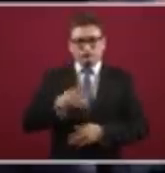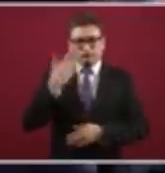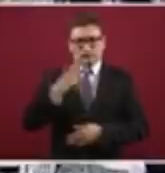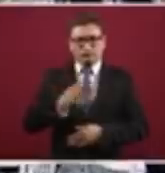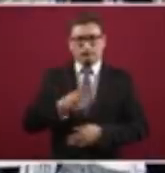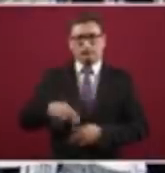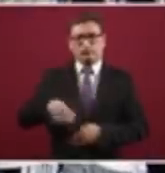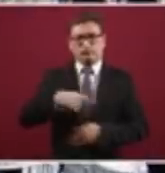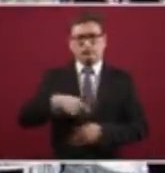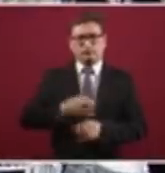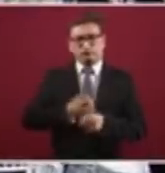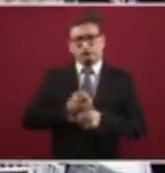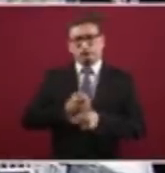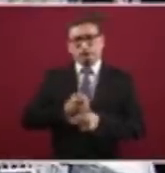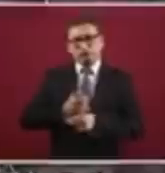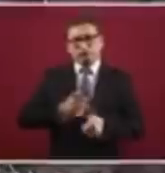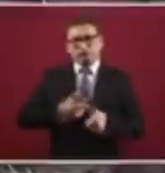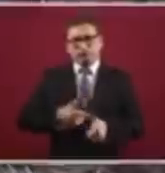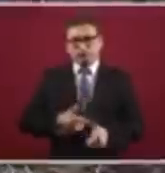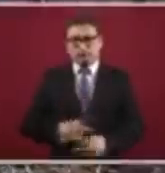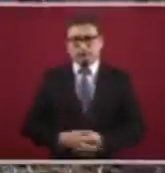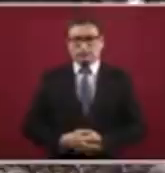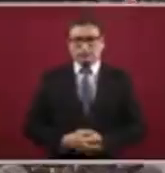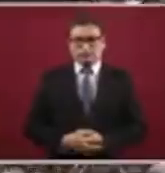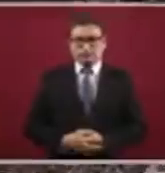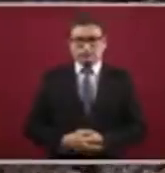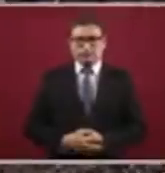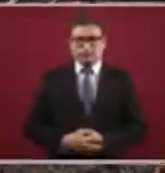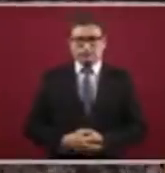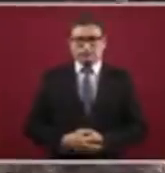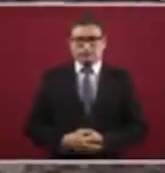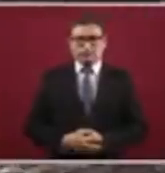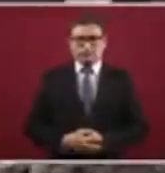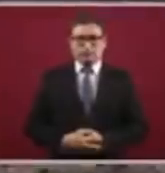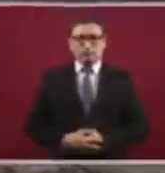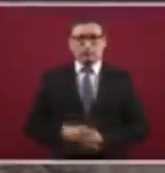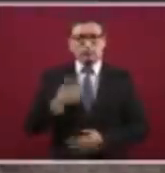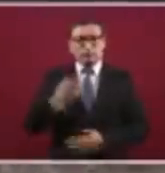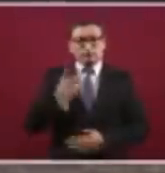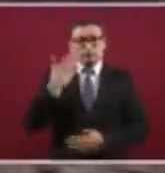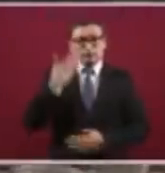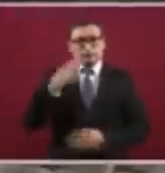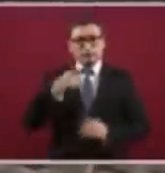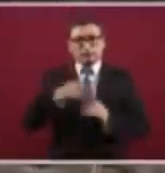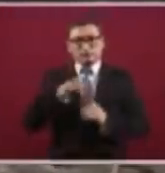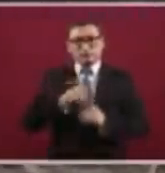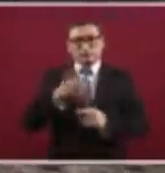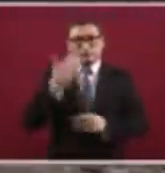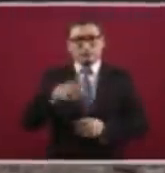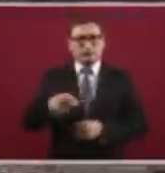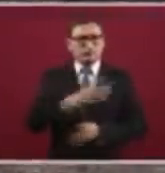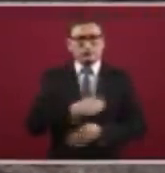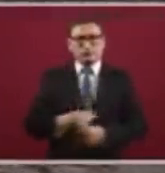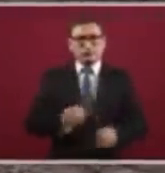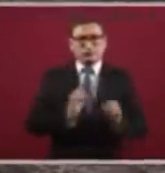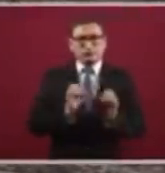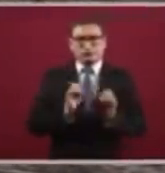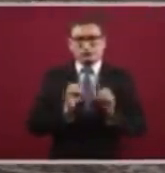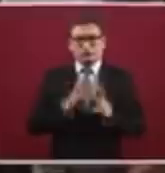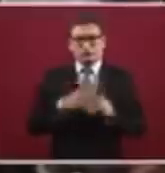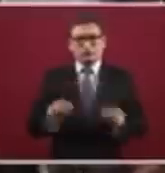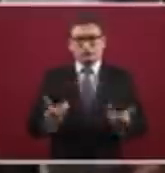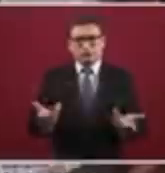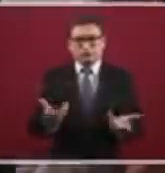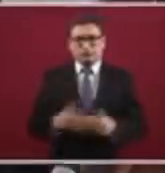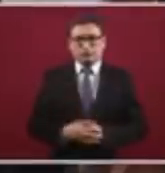lleve a cabo la investigación yo aún no logro en tendencias una desaparición de edad simplemente veo que mi hijo no está no